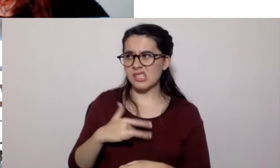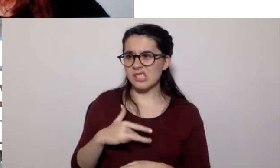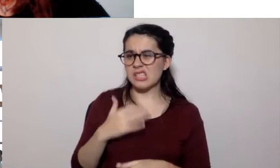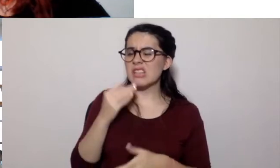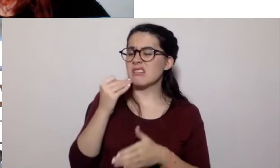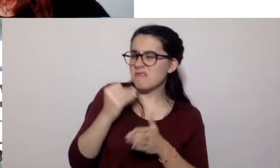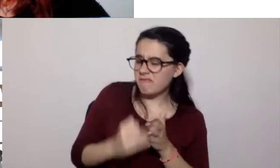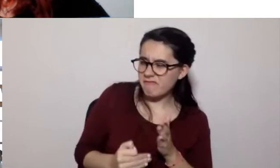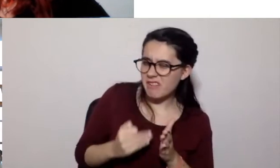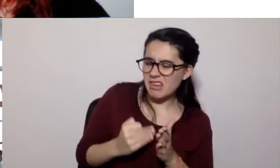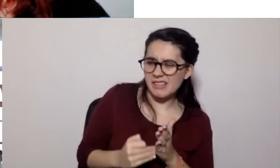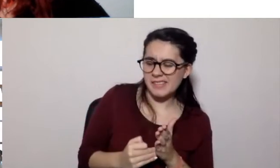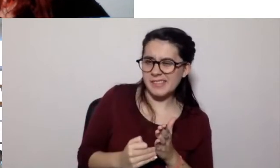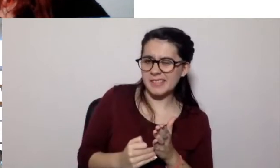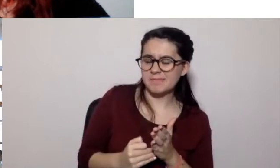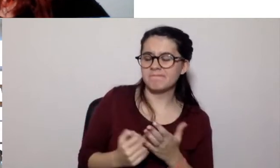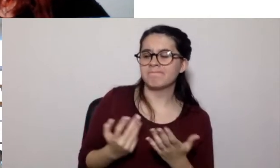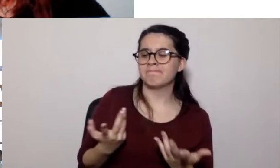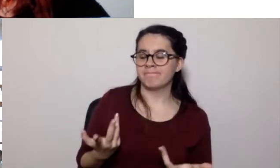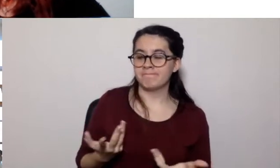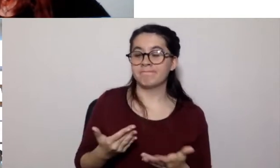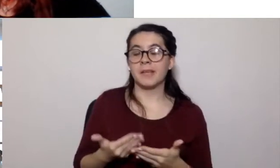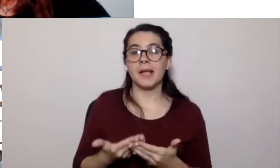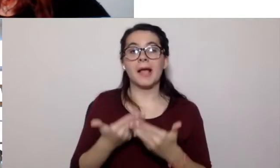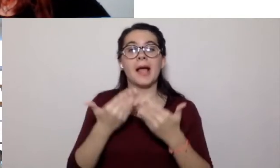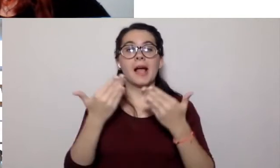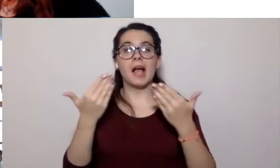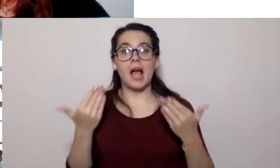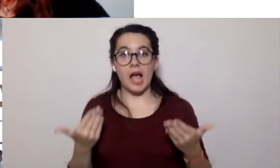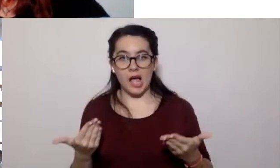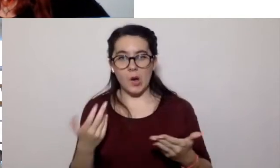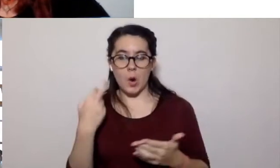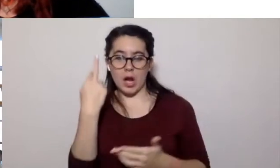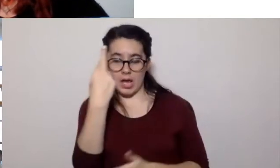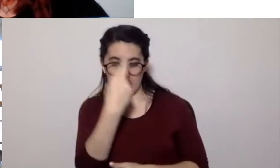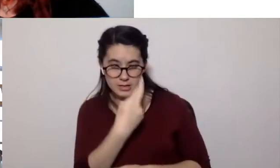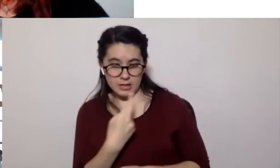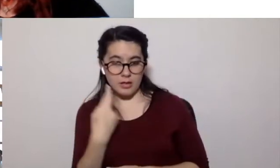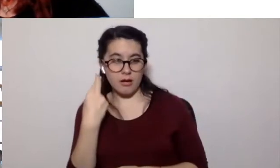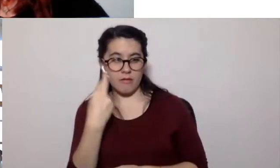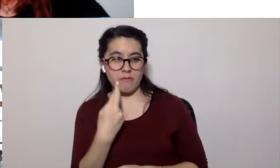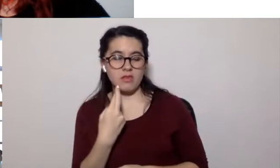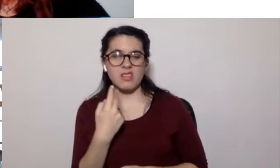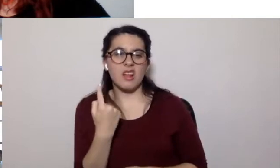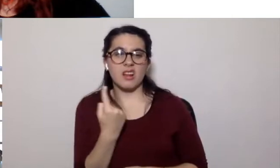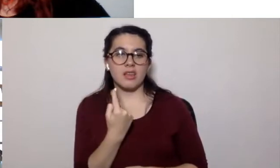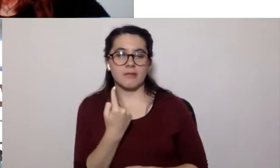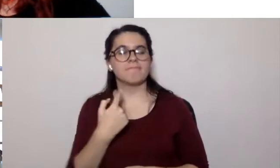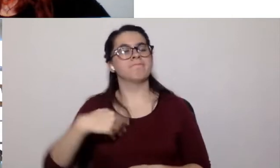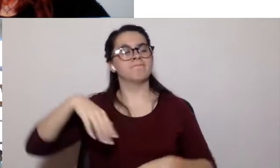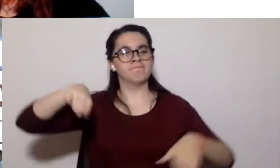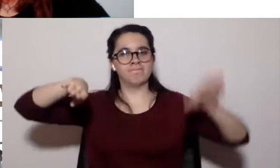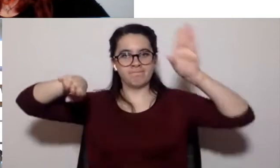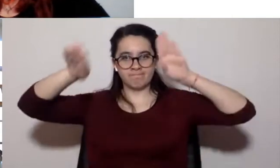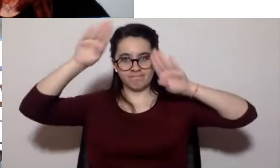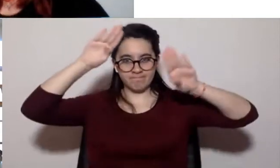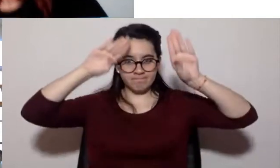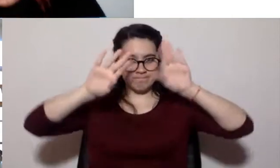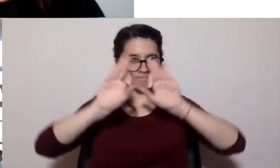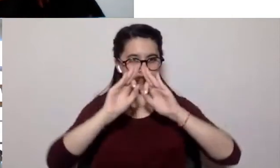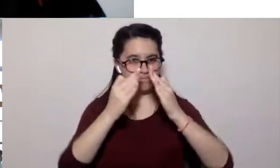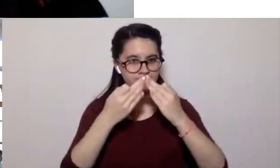suficiente, entonces tengo que irme a ver cómo es mi pensamiento, ¿no? Y